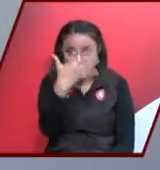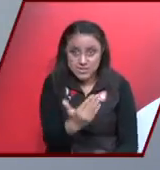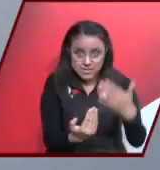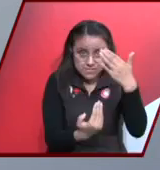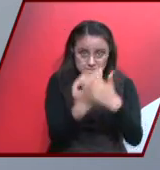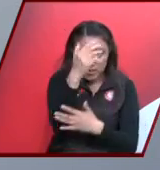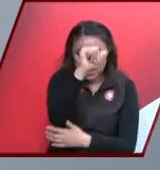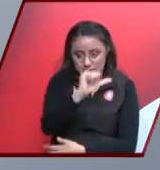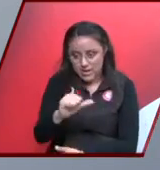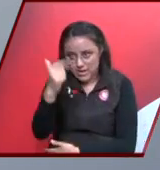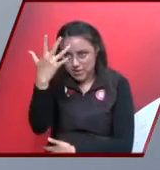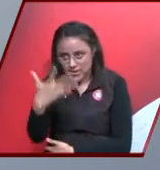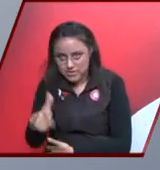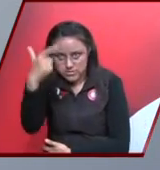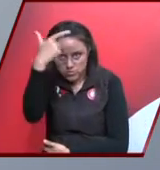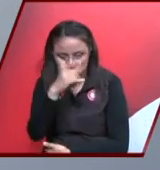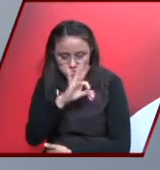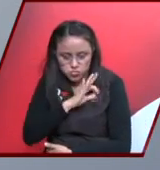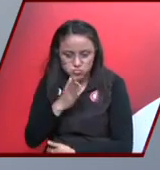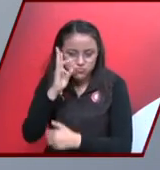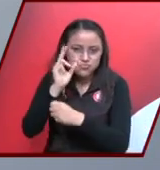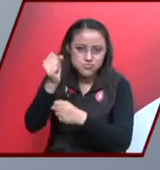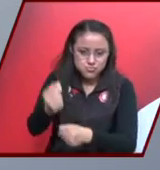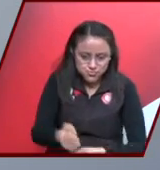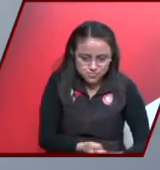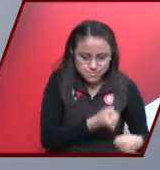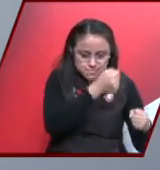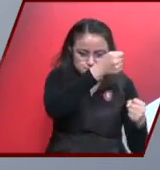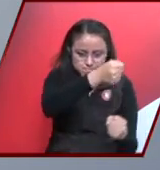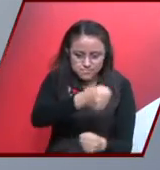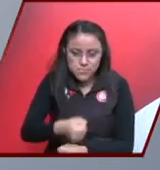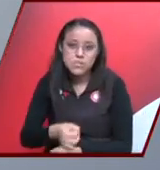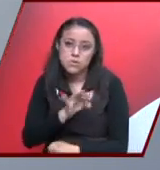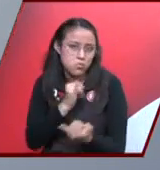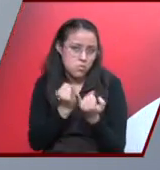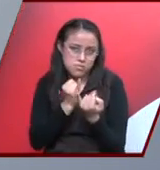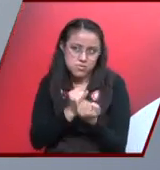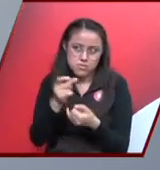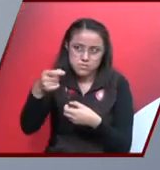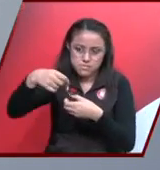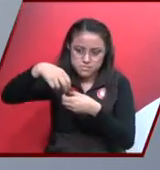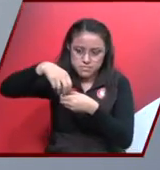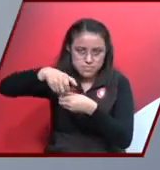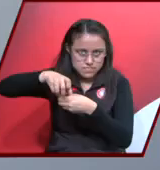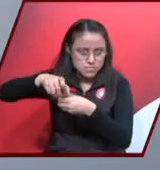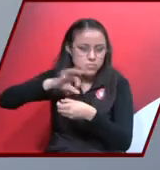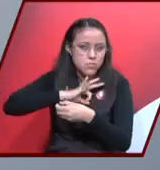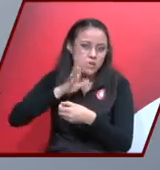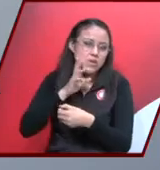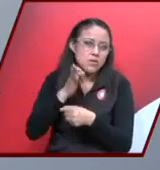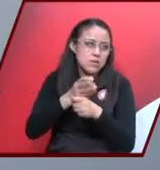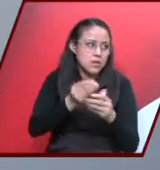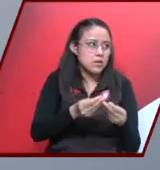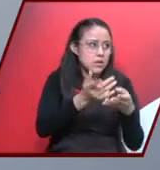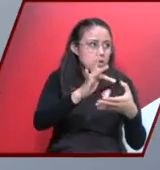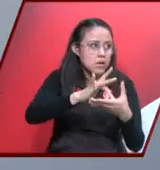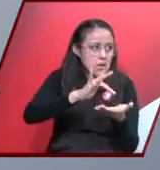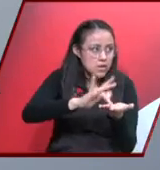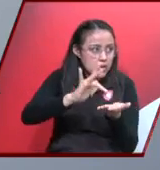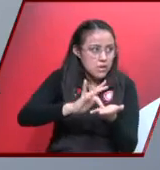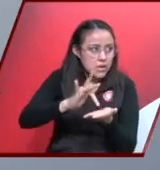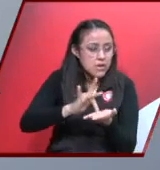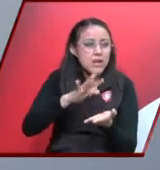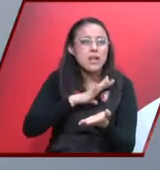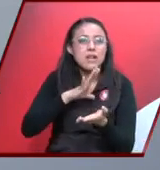mañana a 10 de la noche, recorridos en trajinera. Y recuerden llevar sus tapitas para apoyar a estos niños, bueno, que están pasando esta terrible enfermedad que es el cáncer. Y